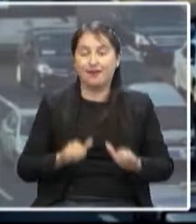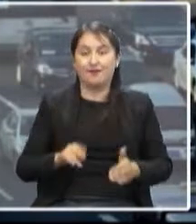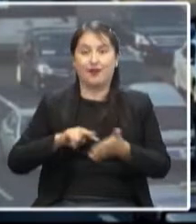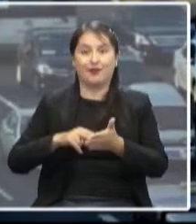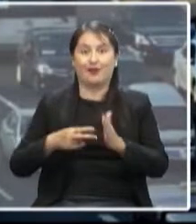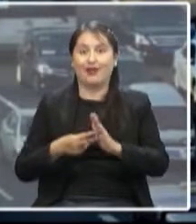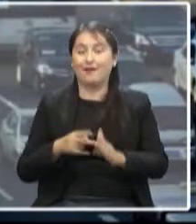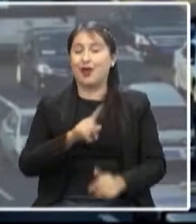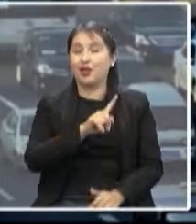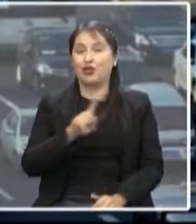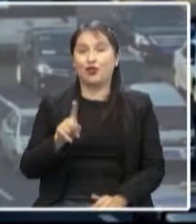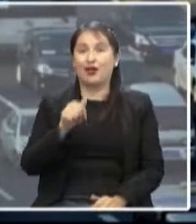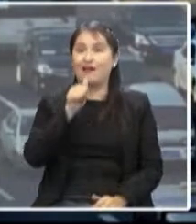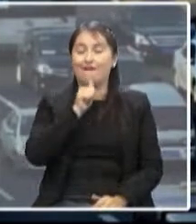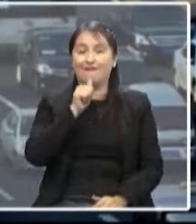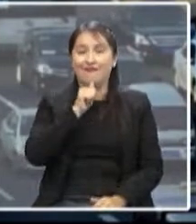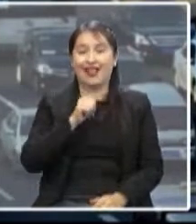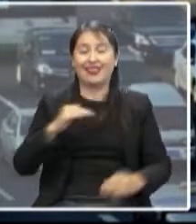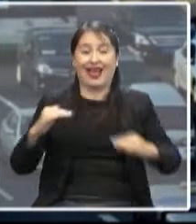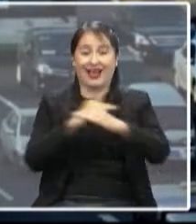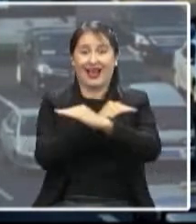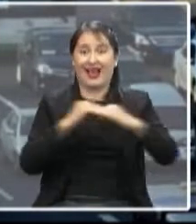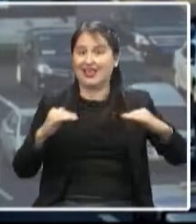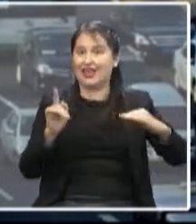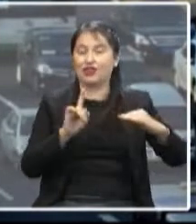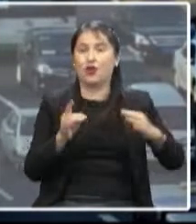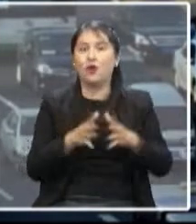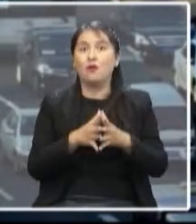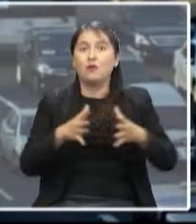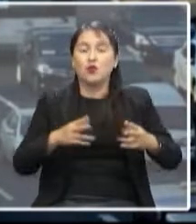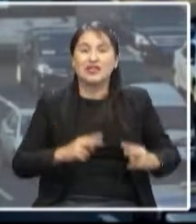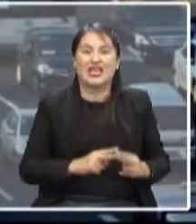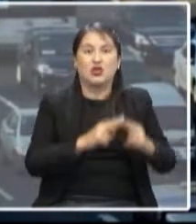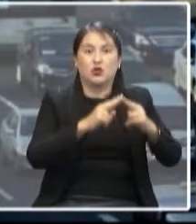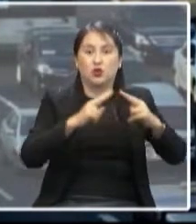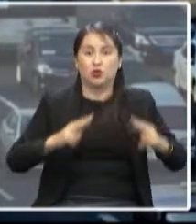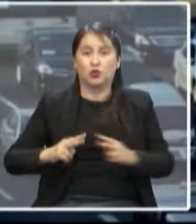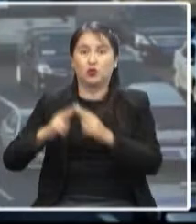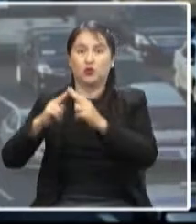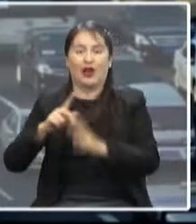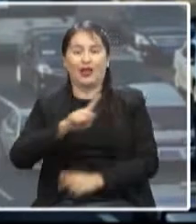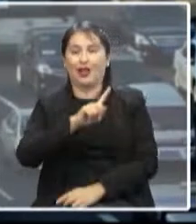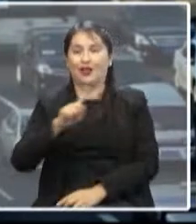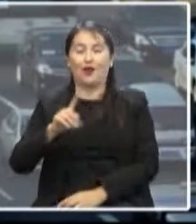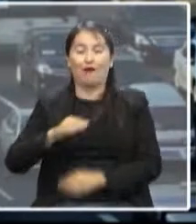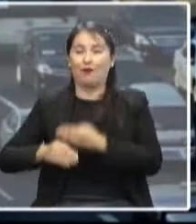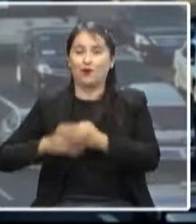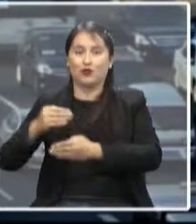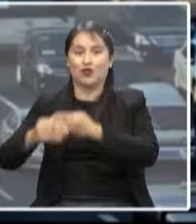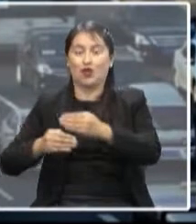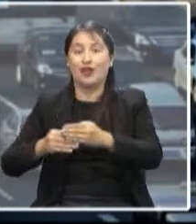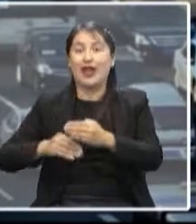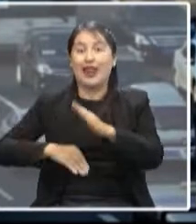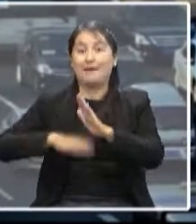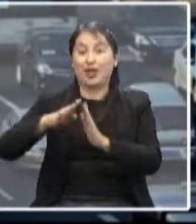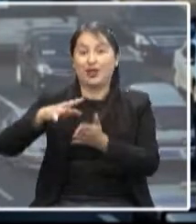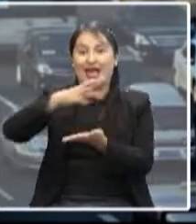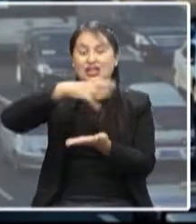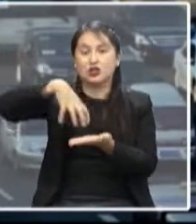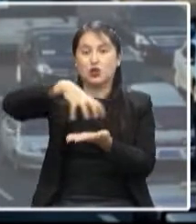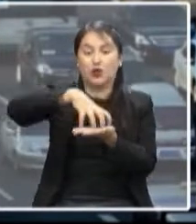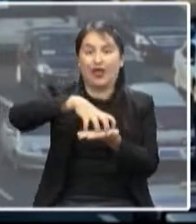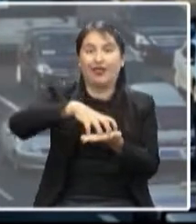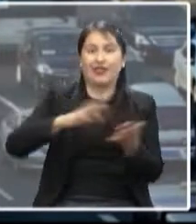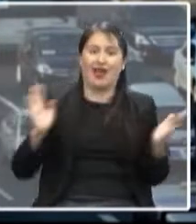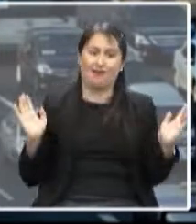falta de calles, sino exceso de infraestructura física que no funciona. La mayoría de las ciudades y megaciudades están congestionadas